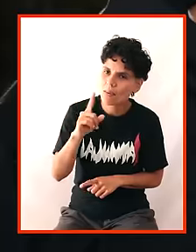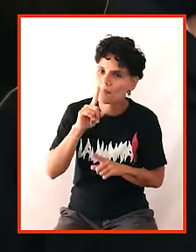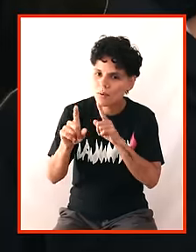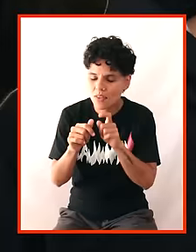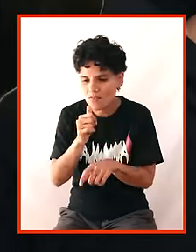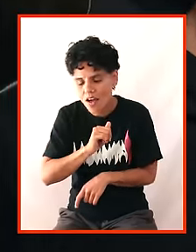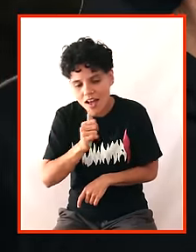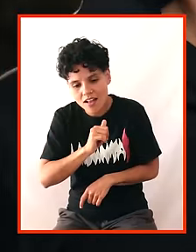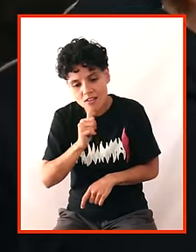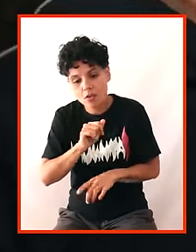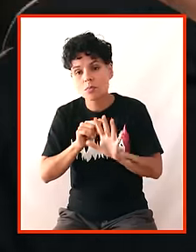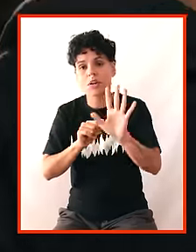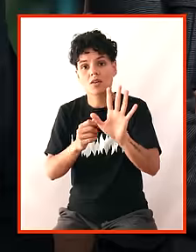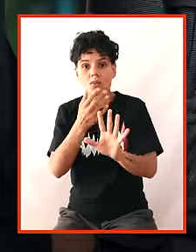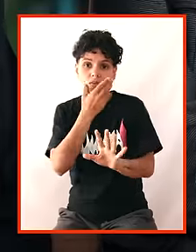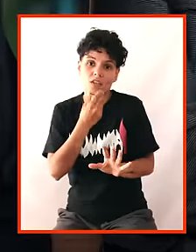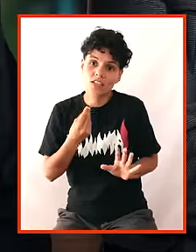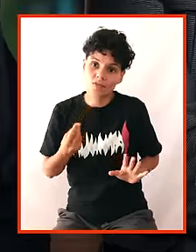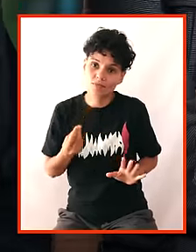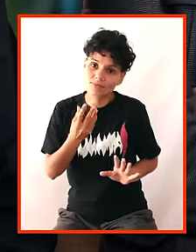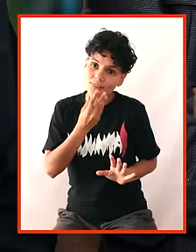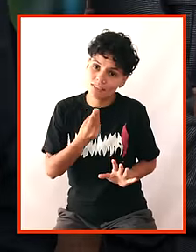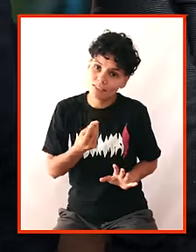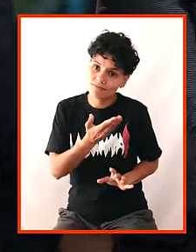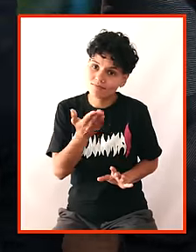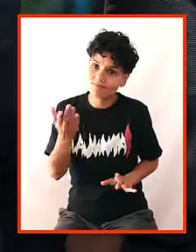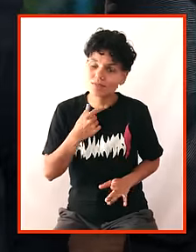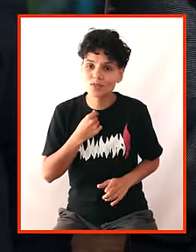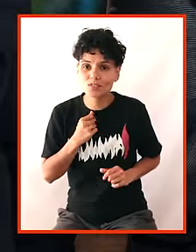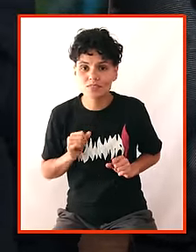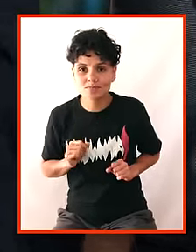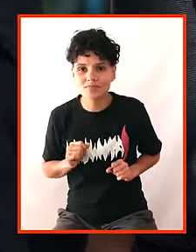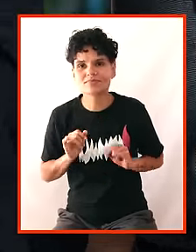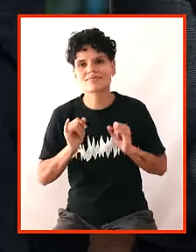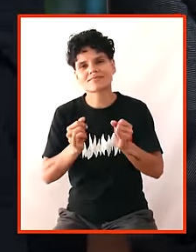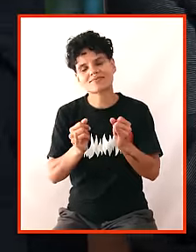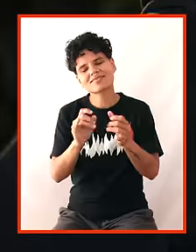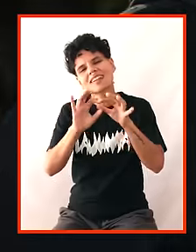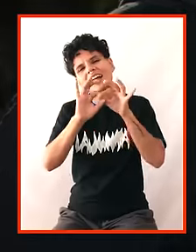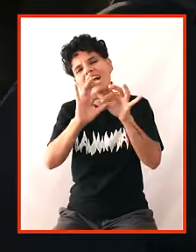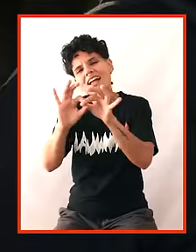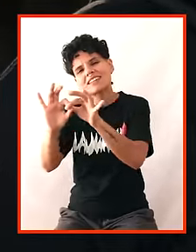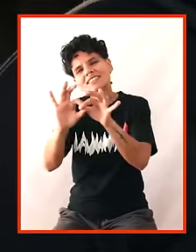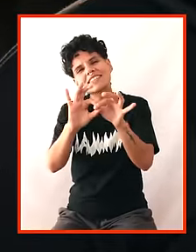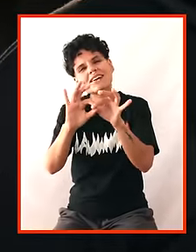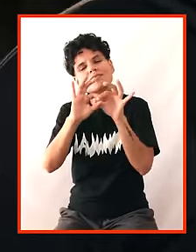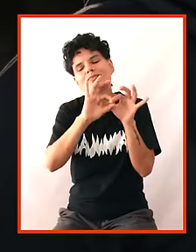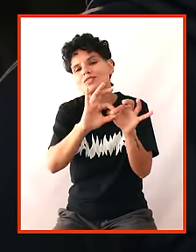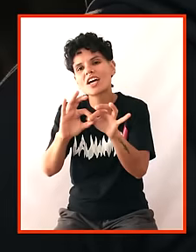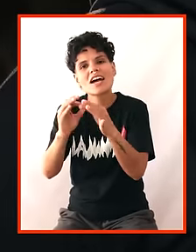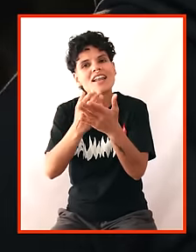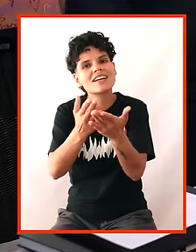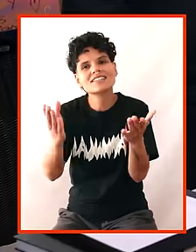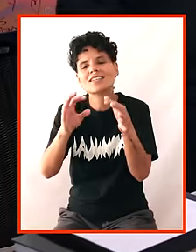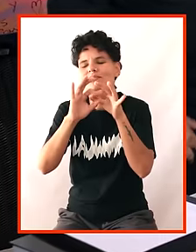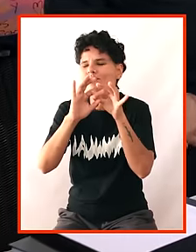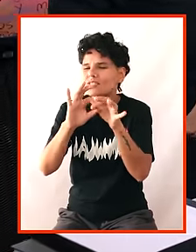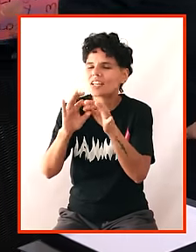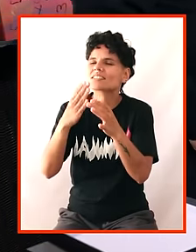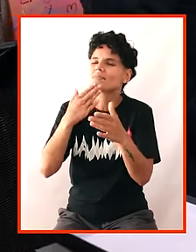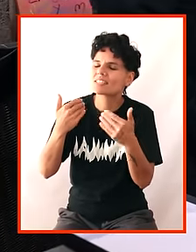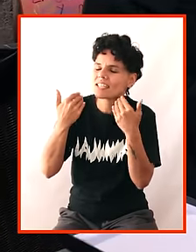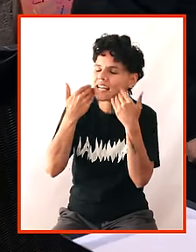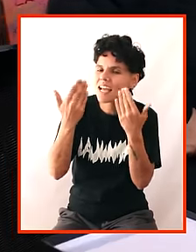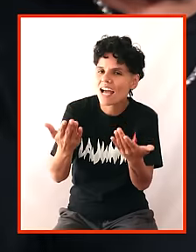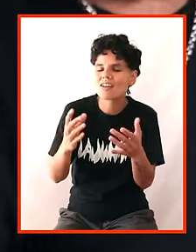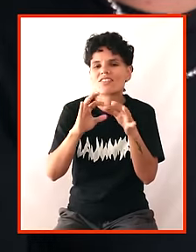incluso, pero estuvo bonito, ¿no? Sí, mortal. ¿Lo pasaron bien? Sí. Muchas gracias a todo el equipo, toda la producción, a todo el equipo.